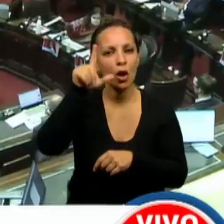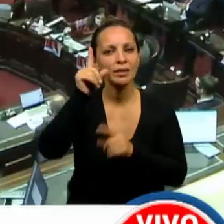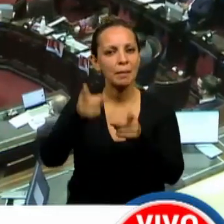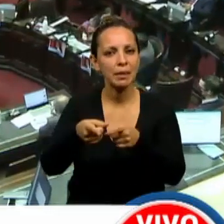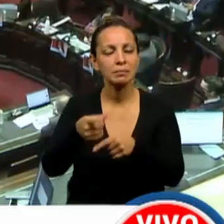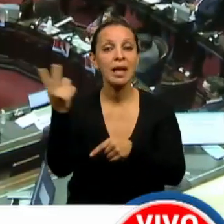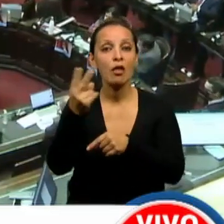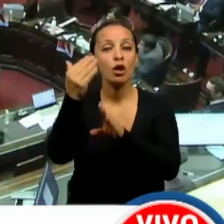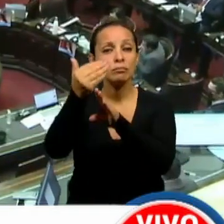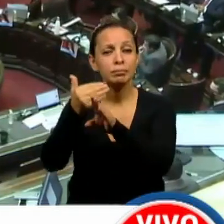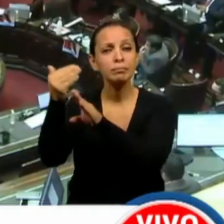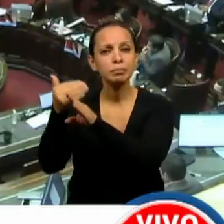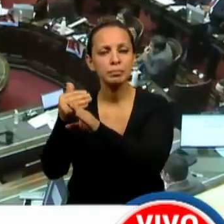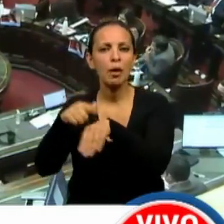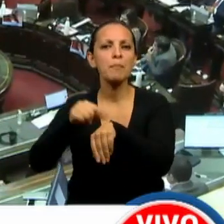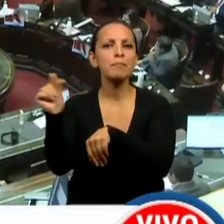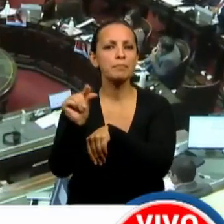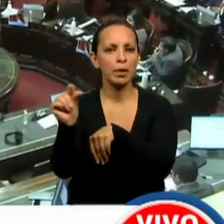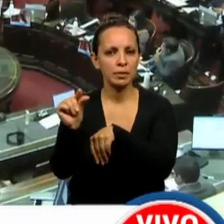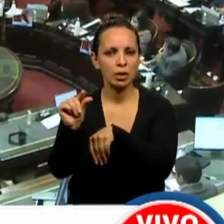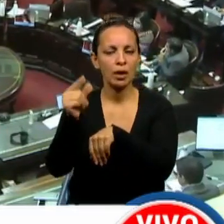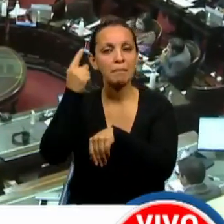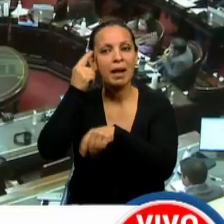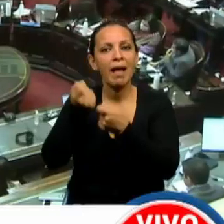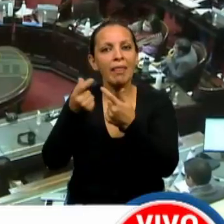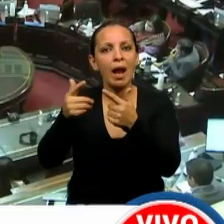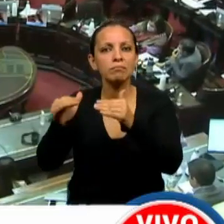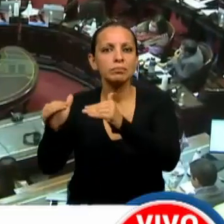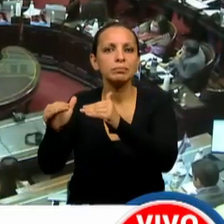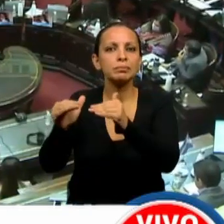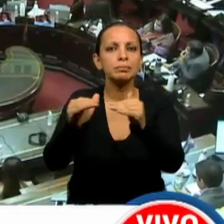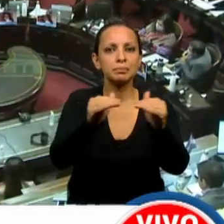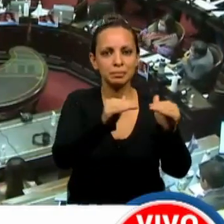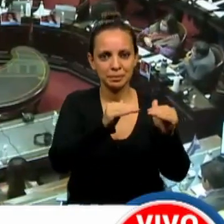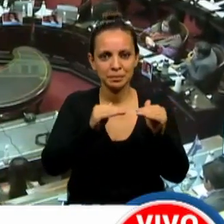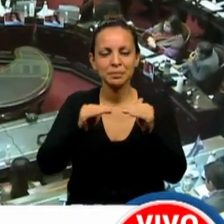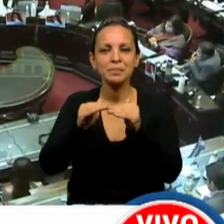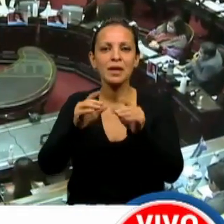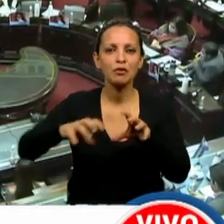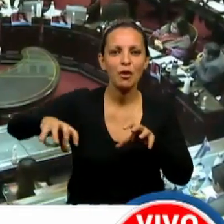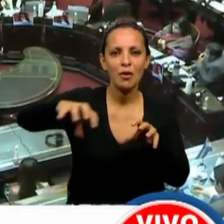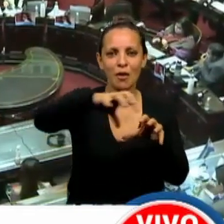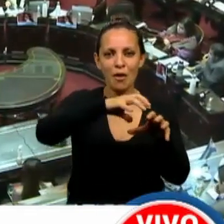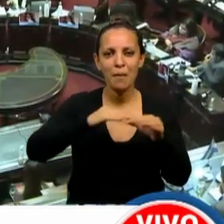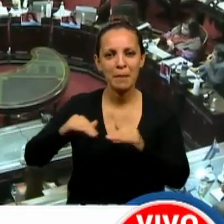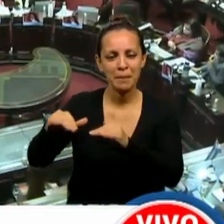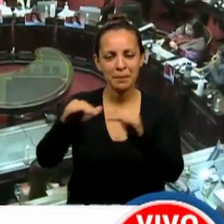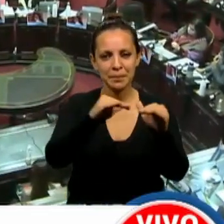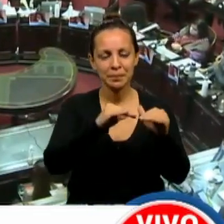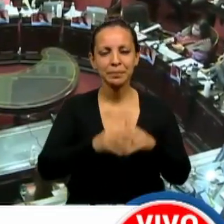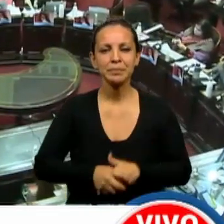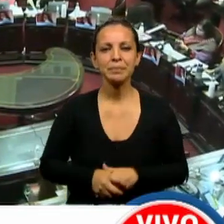reducciones temporarias y pensadas para el normal funcionamiento de la totalidad de las plantas